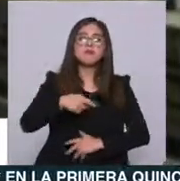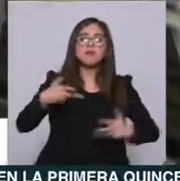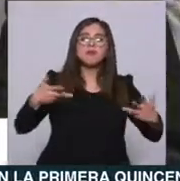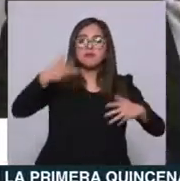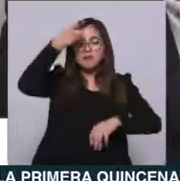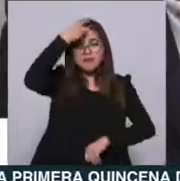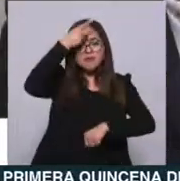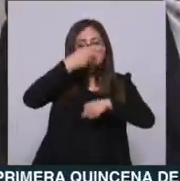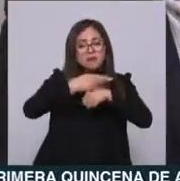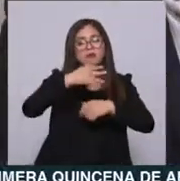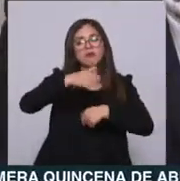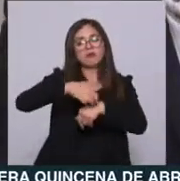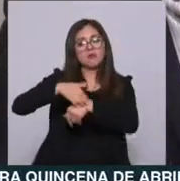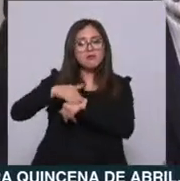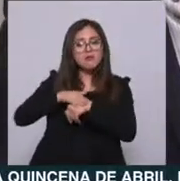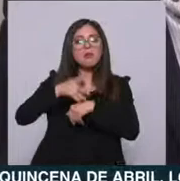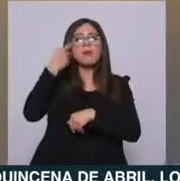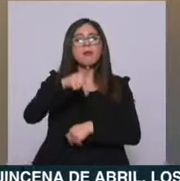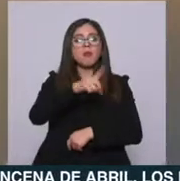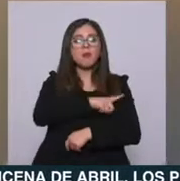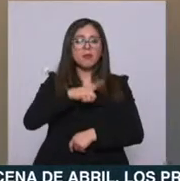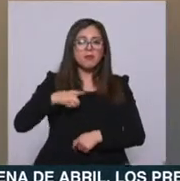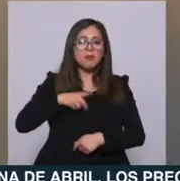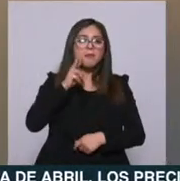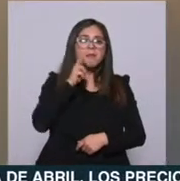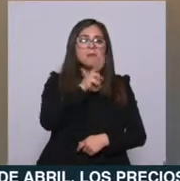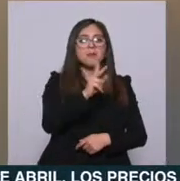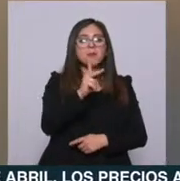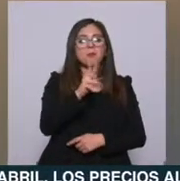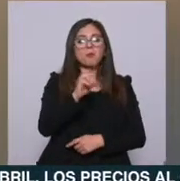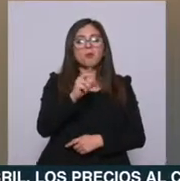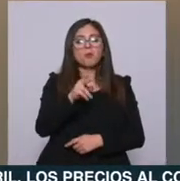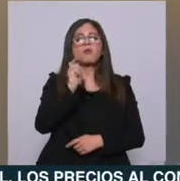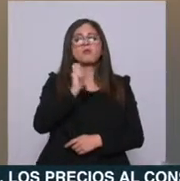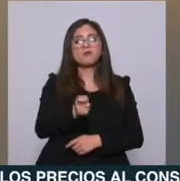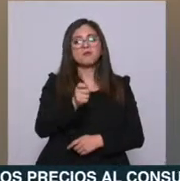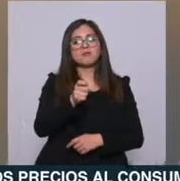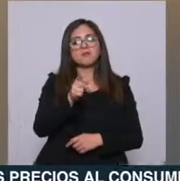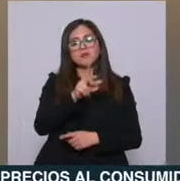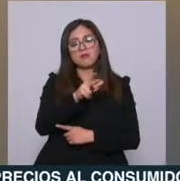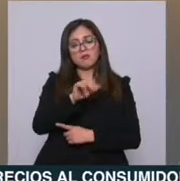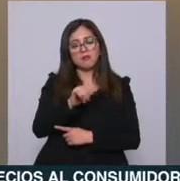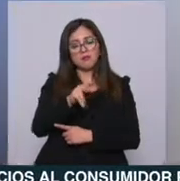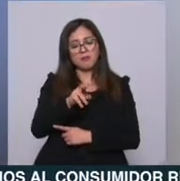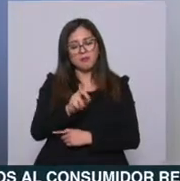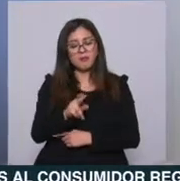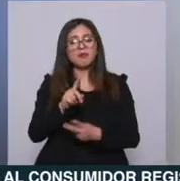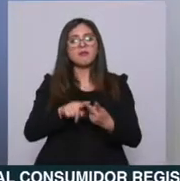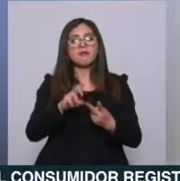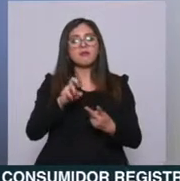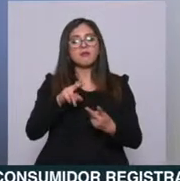pero tiene que fortalecerse los protocolos. Con imágenes de Javier Cordero, Enrique Muñiz, 21 Noticias.